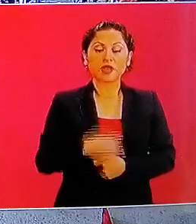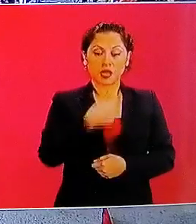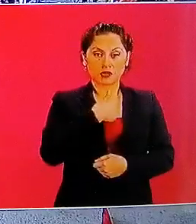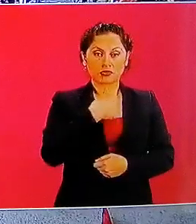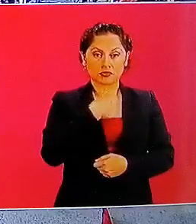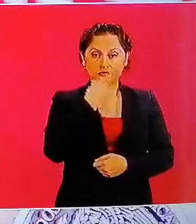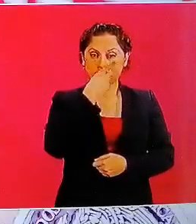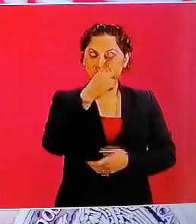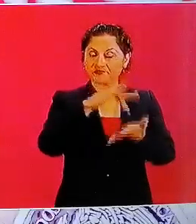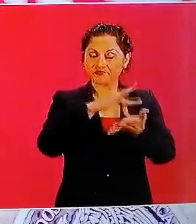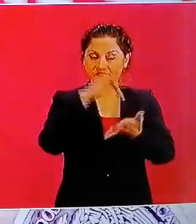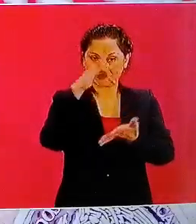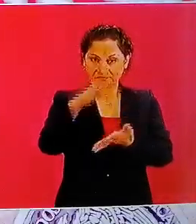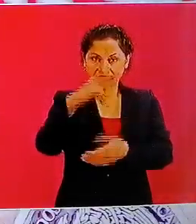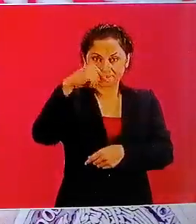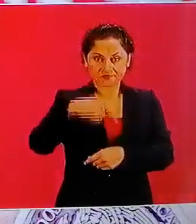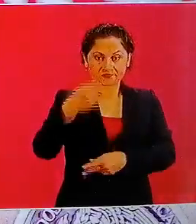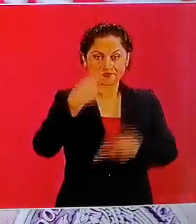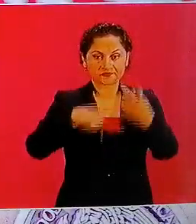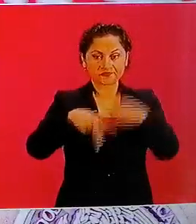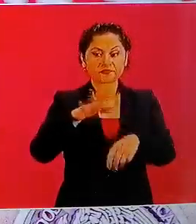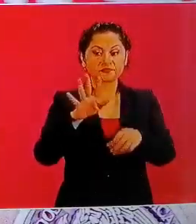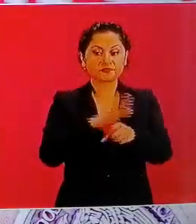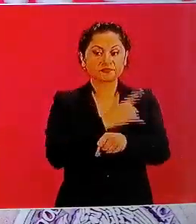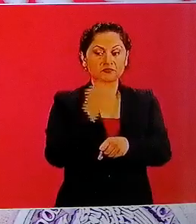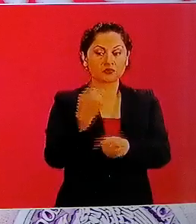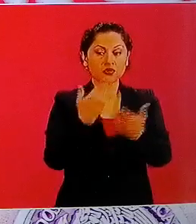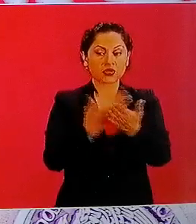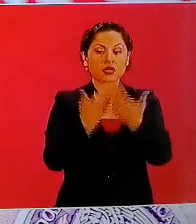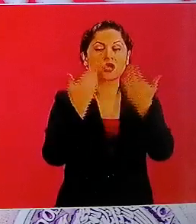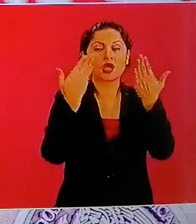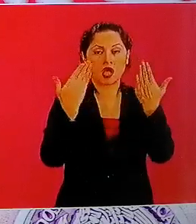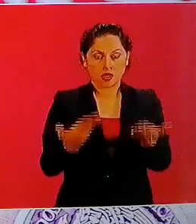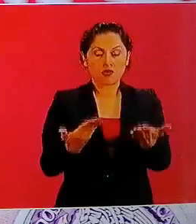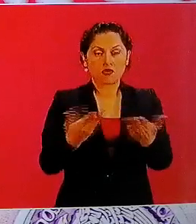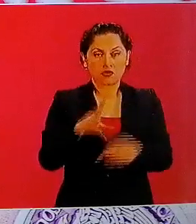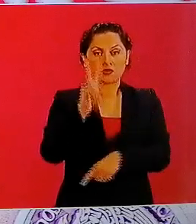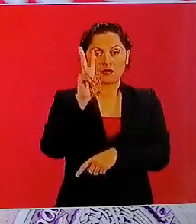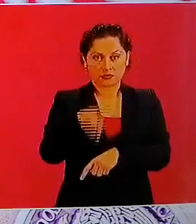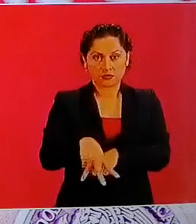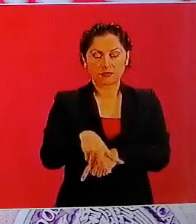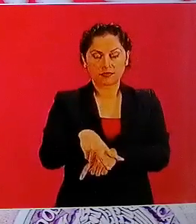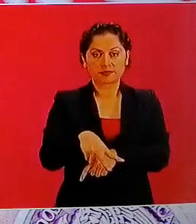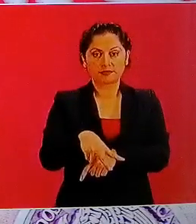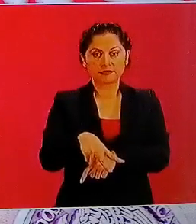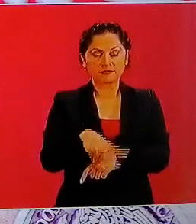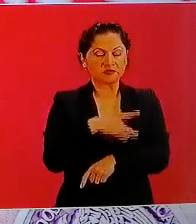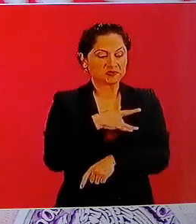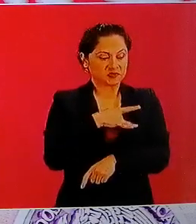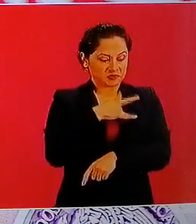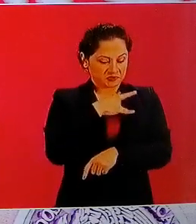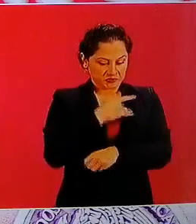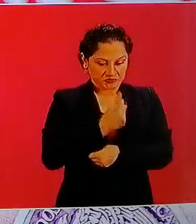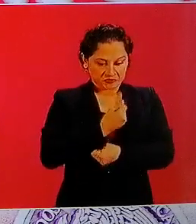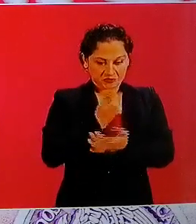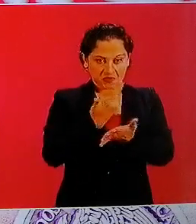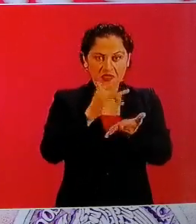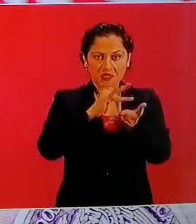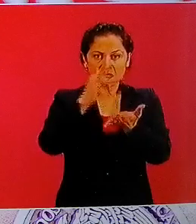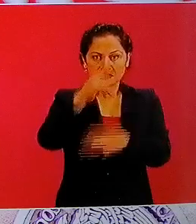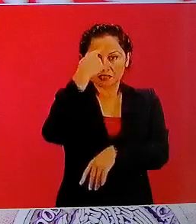porque no hay palabras hoy para describir el agradecimiento, el reconocimiento que tenemos con el